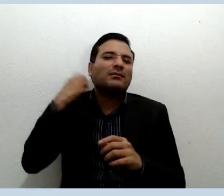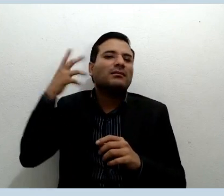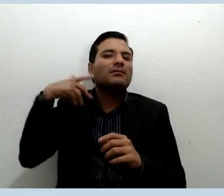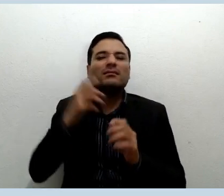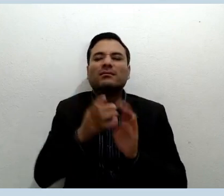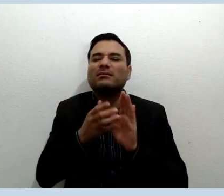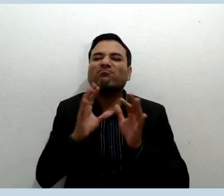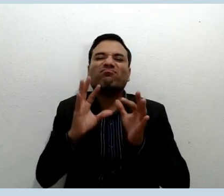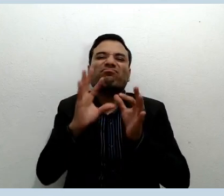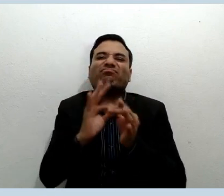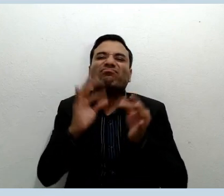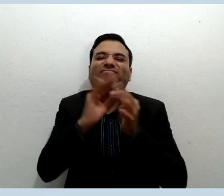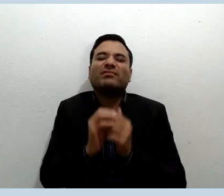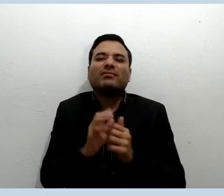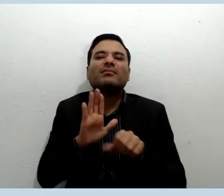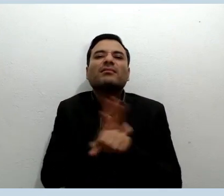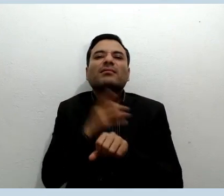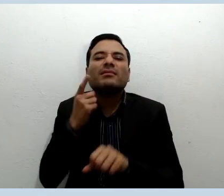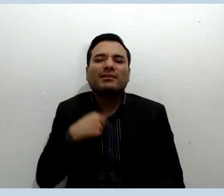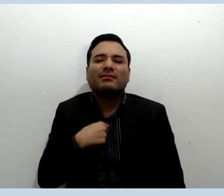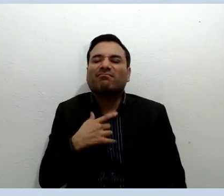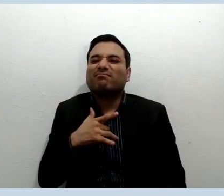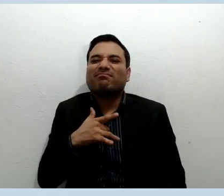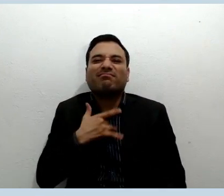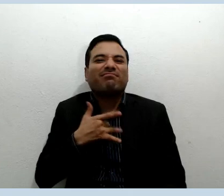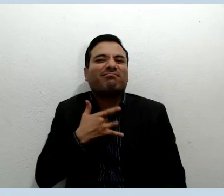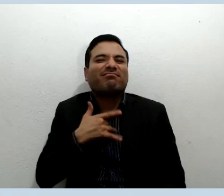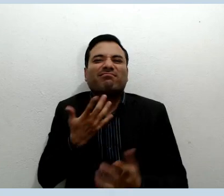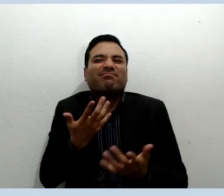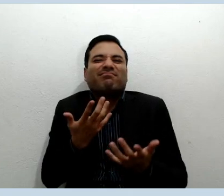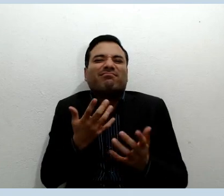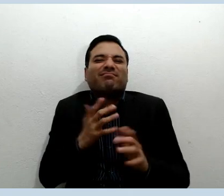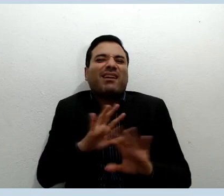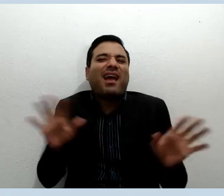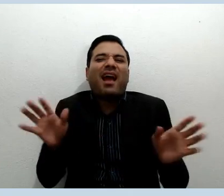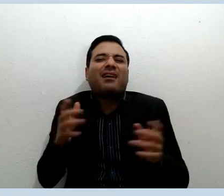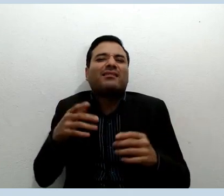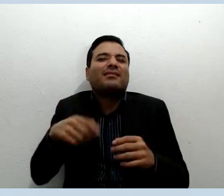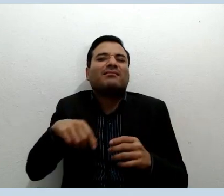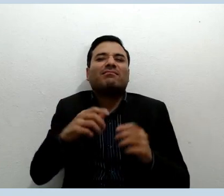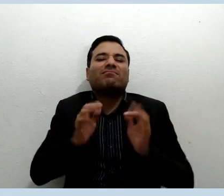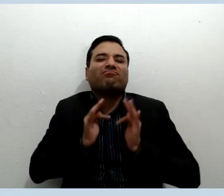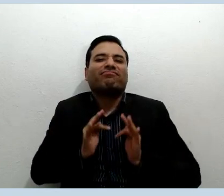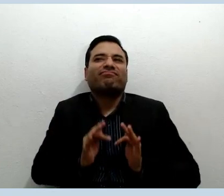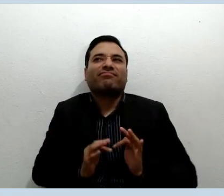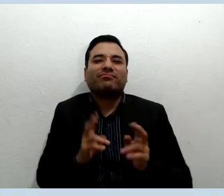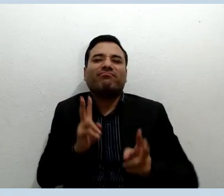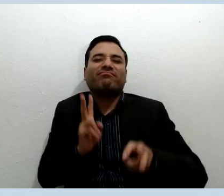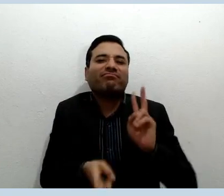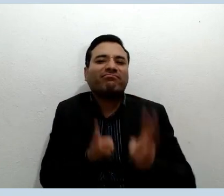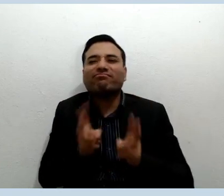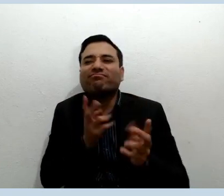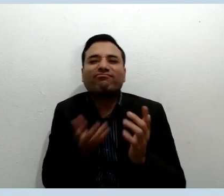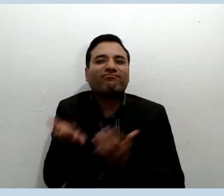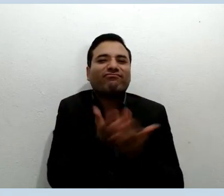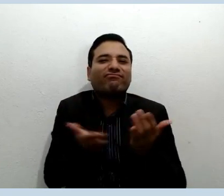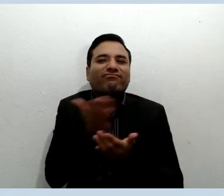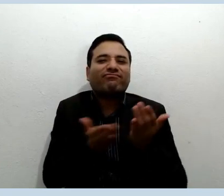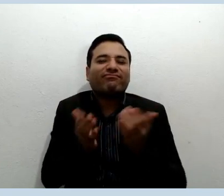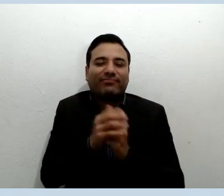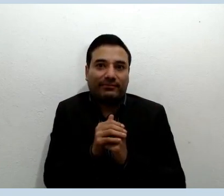o sea porque sentí que ya como que o sea la conversación estaba sucediendo y creo que también es importante reconocerlo porque